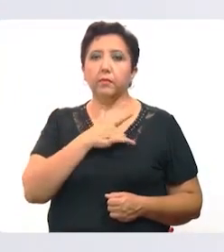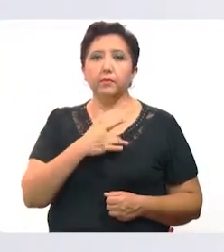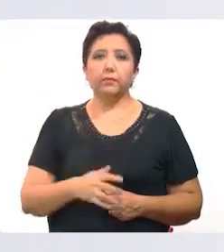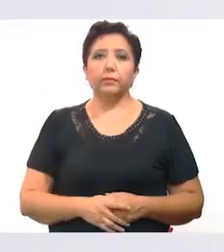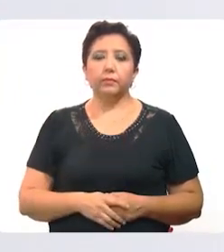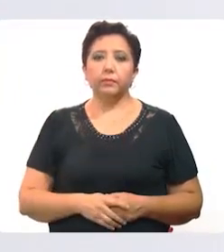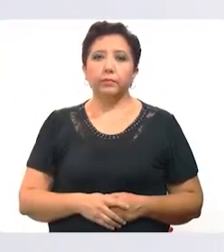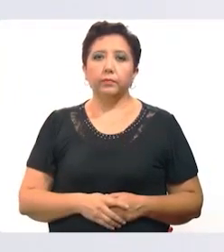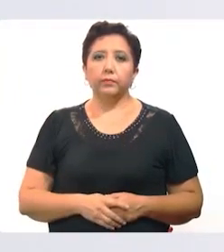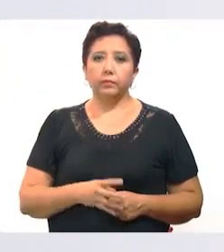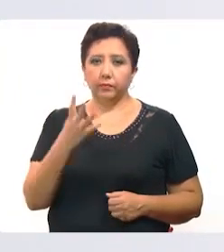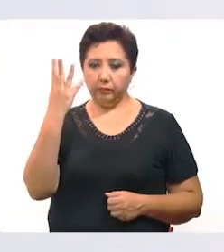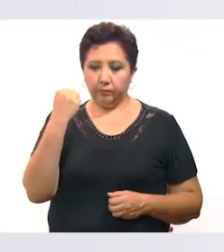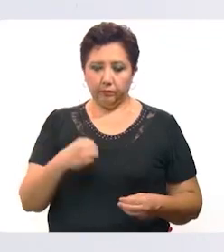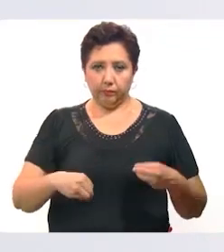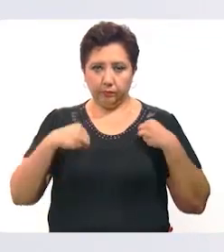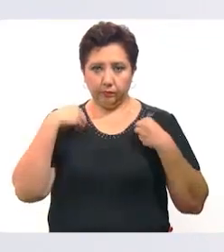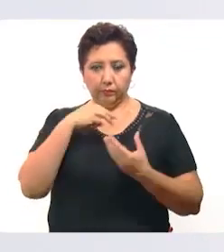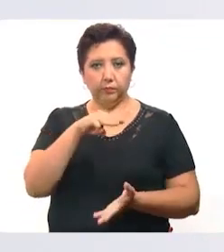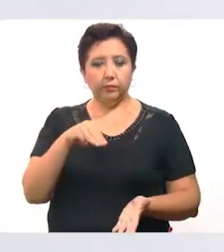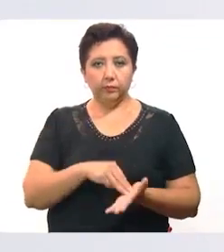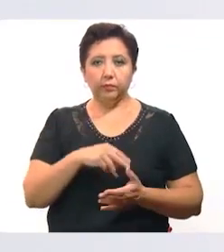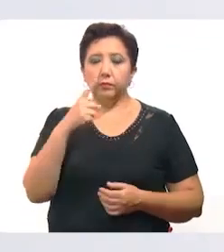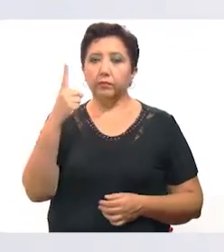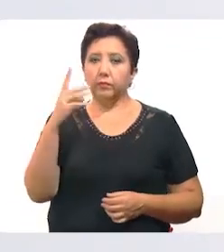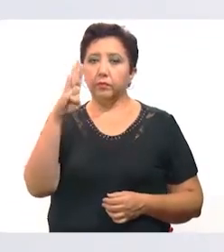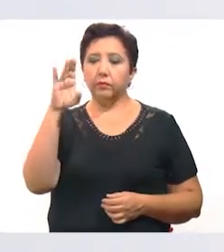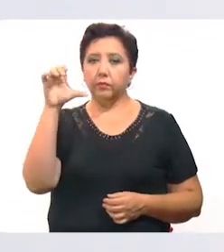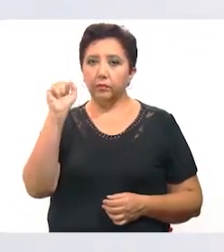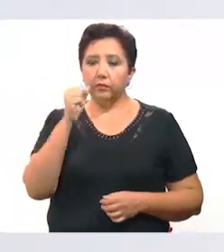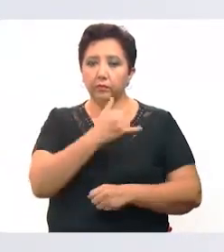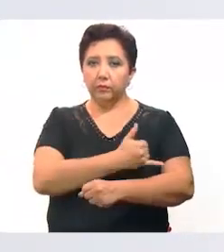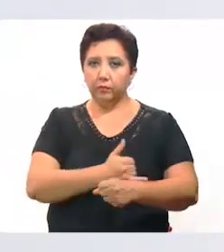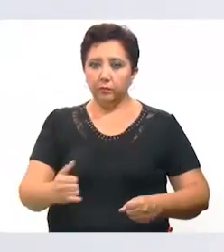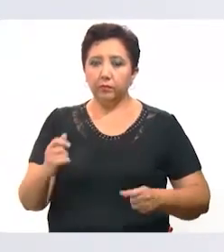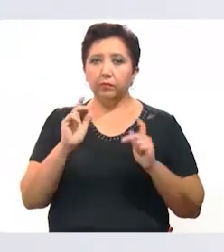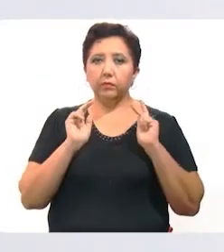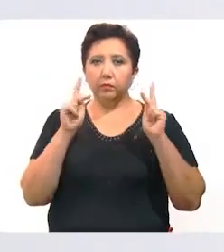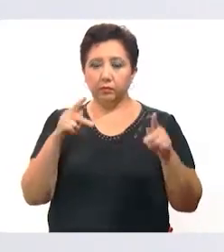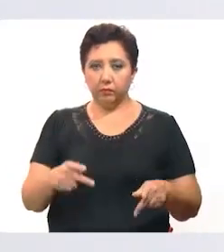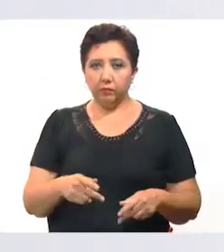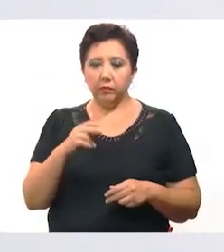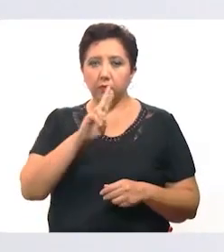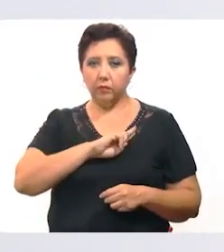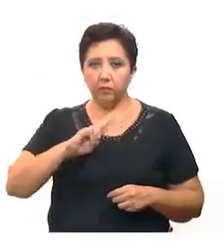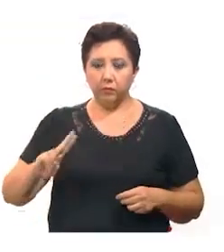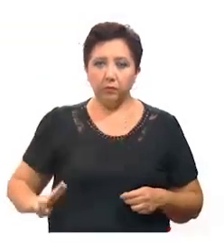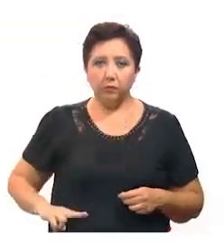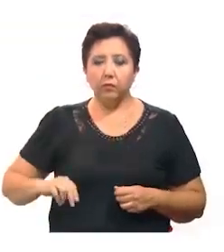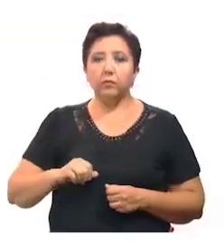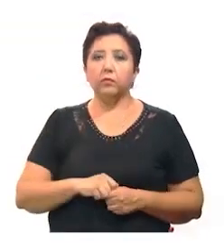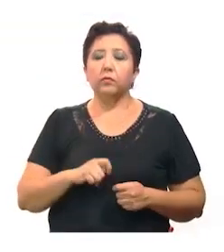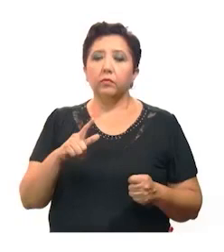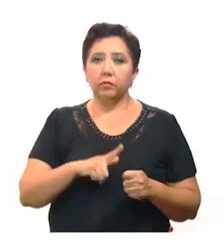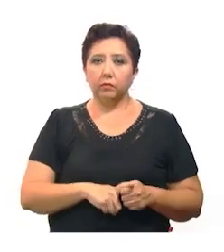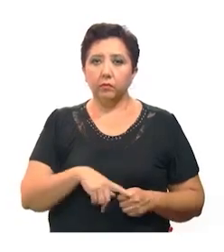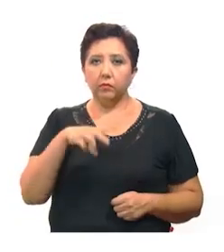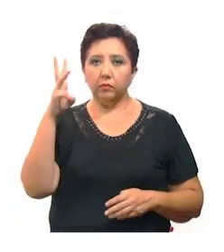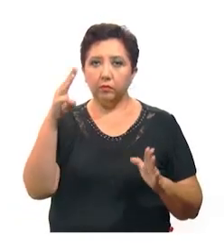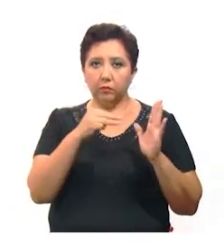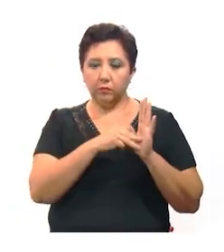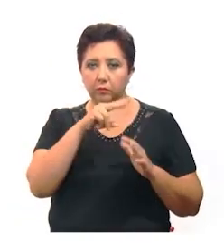cardiopatía. 9 residían en Mérida, 1 en Vaca, 1 en Izamal, 1 en Progreso y 1 en Umán. En total,